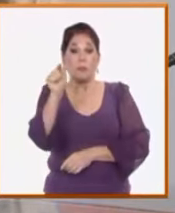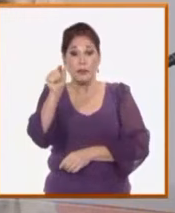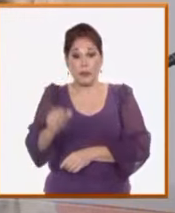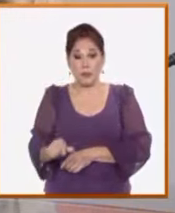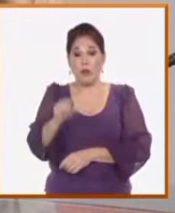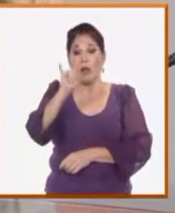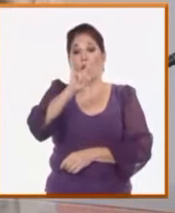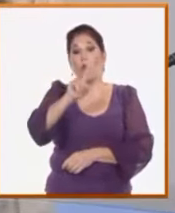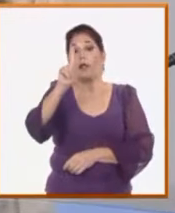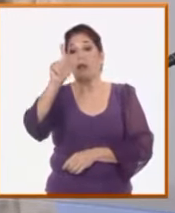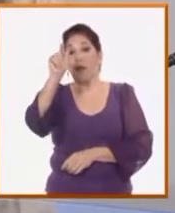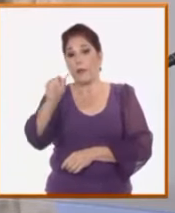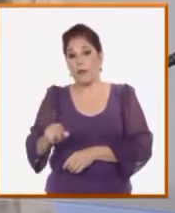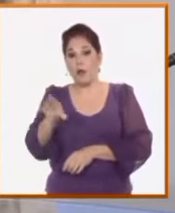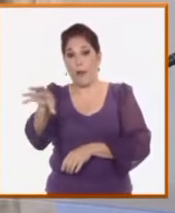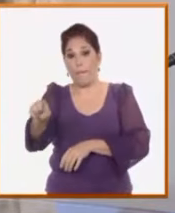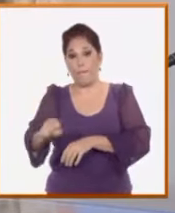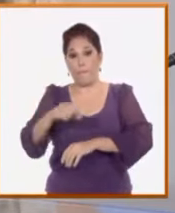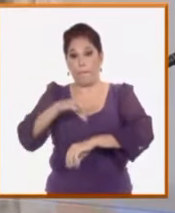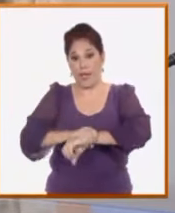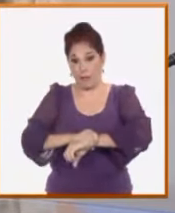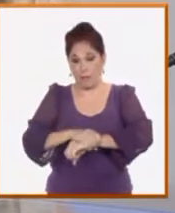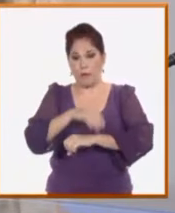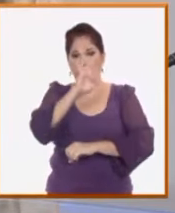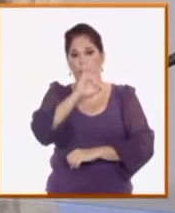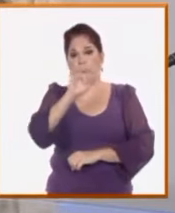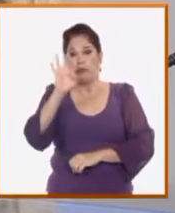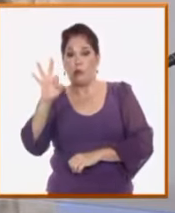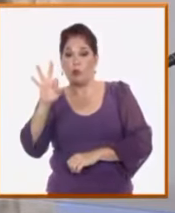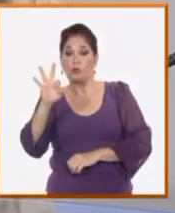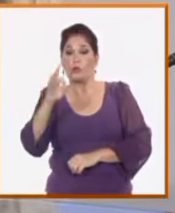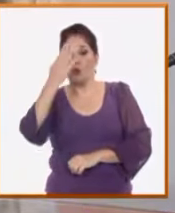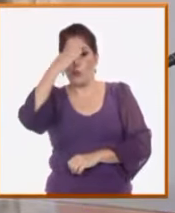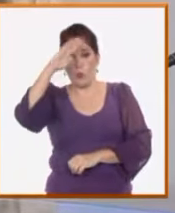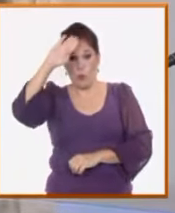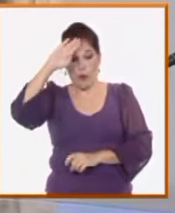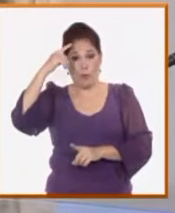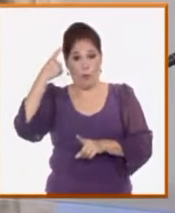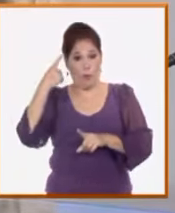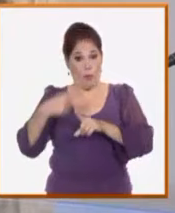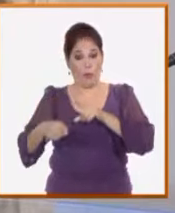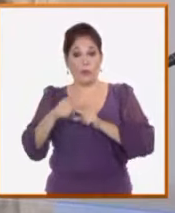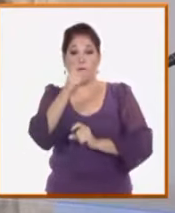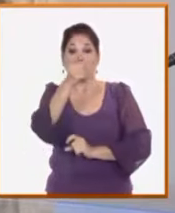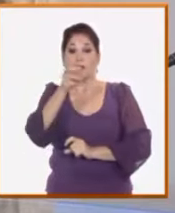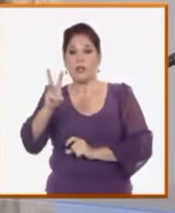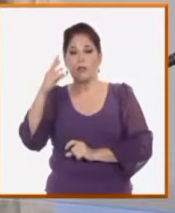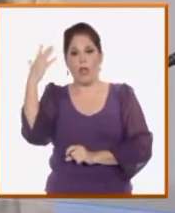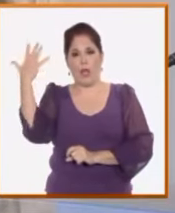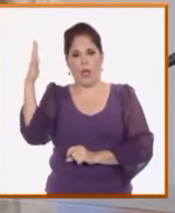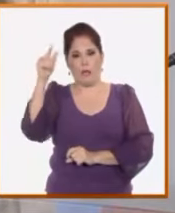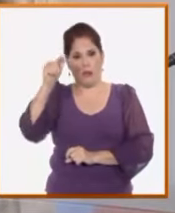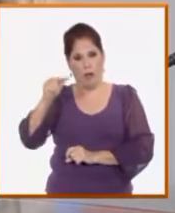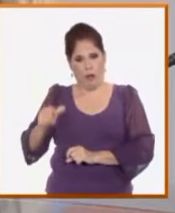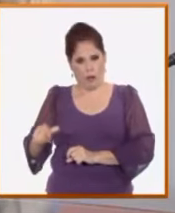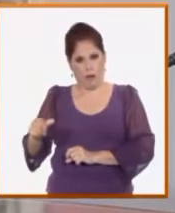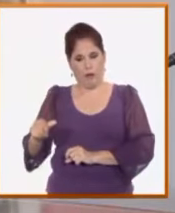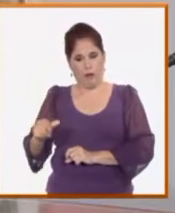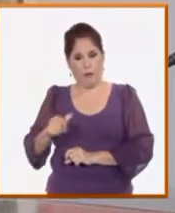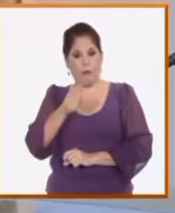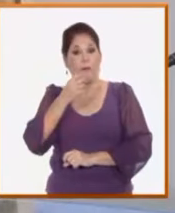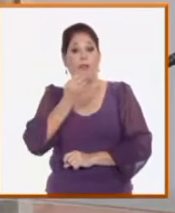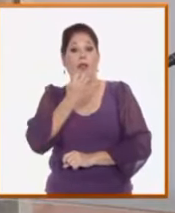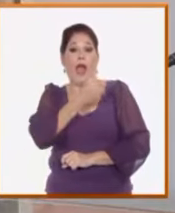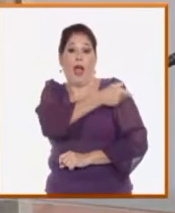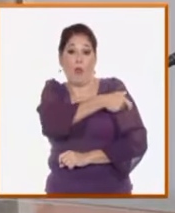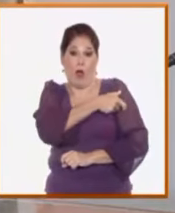91 personas de ellos 78 cubanos y 13 extranjeros de Conjunto con la aguana general de la república